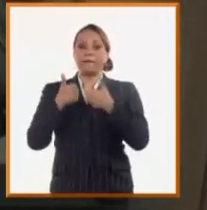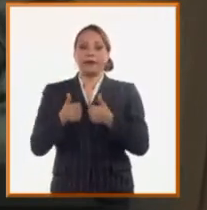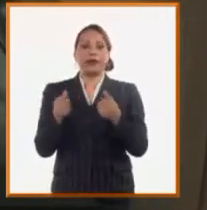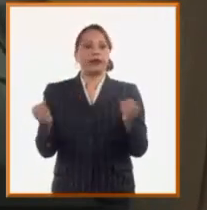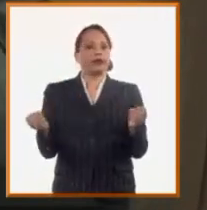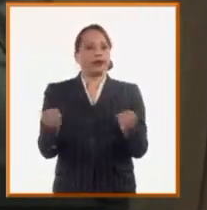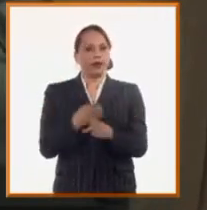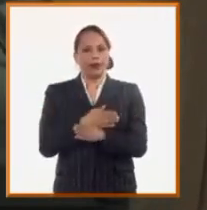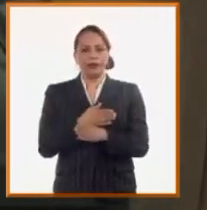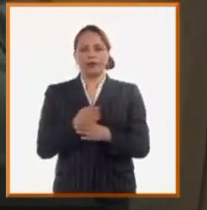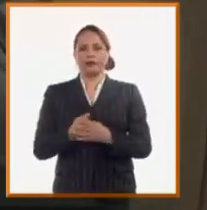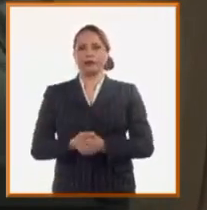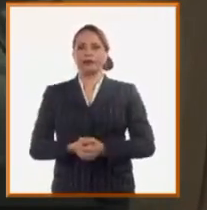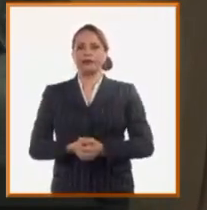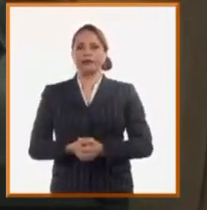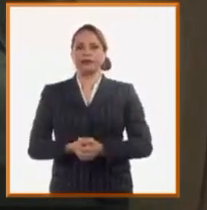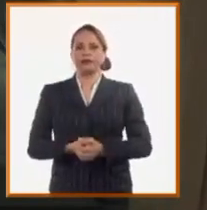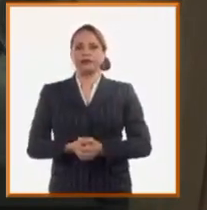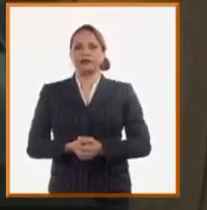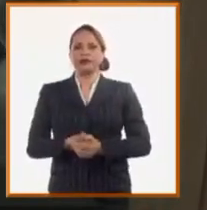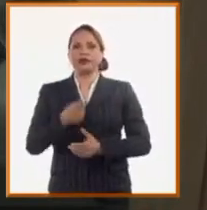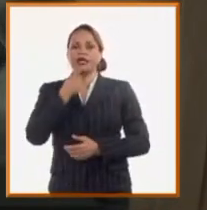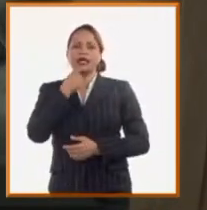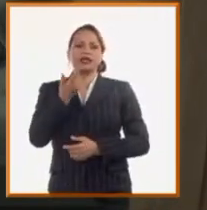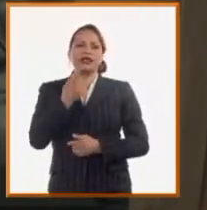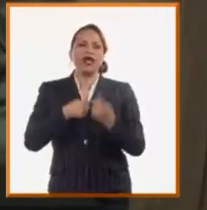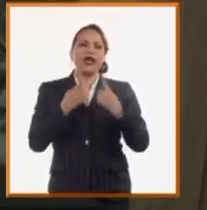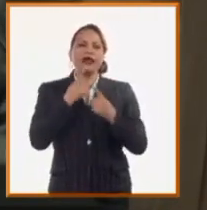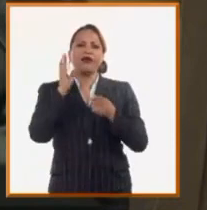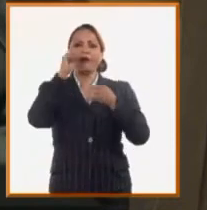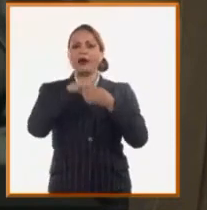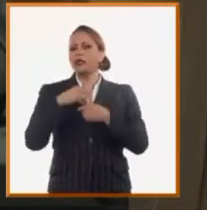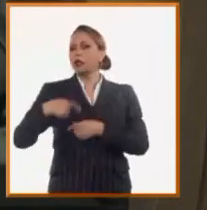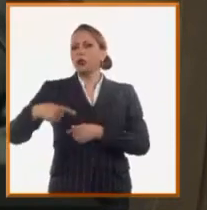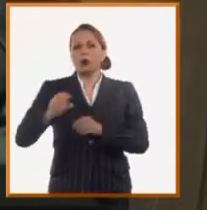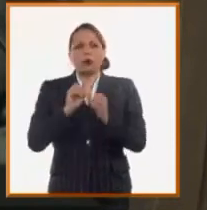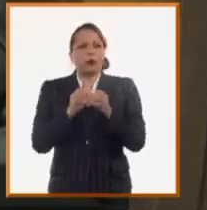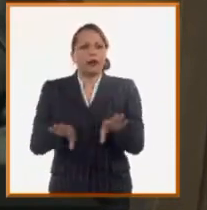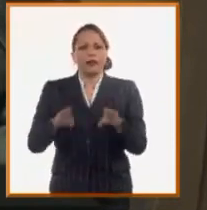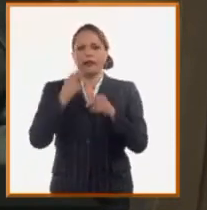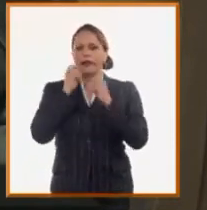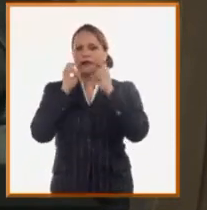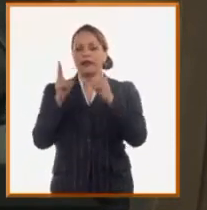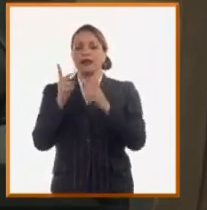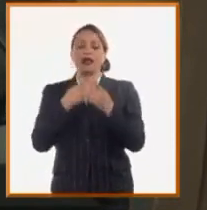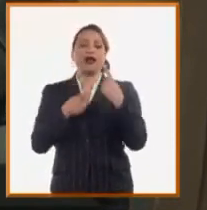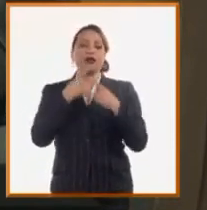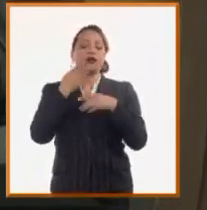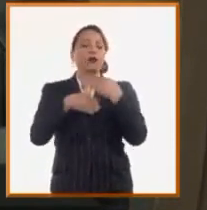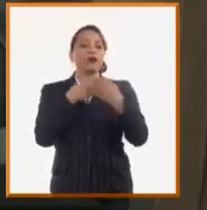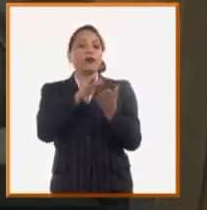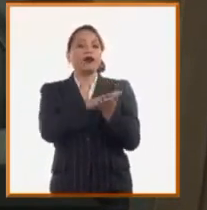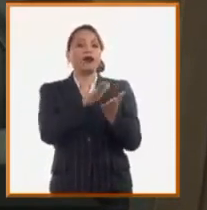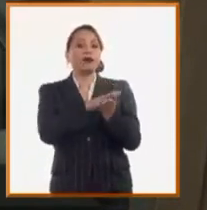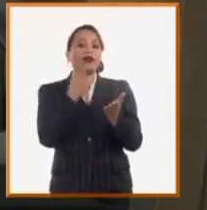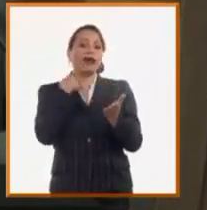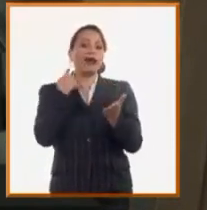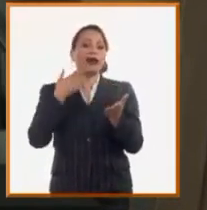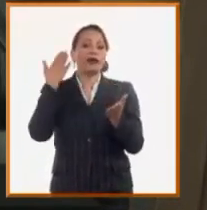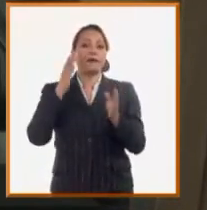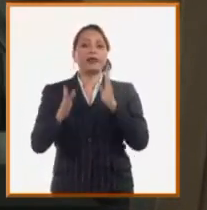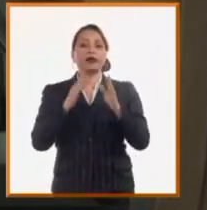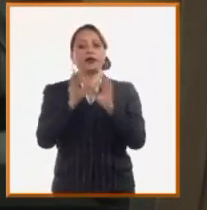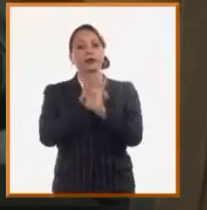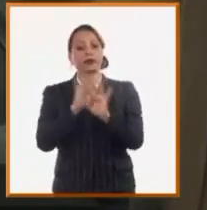que sea no ponerle ni proceso, que sea parte de lo cotidiano de la vida. Muchos son problemas que están acumulados en el periodo especial, desde